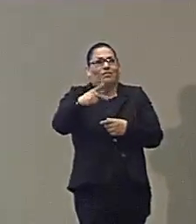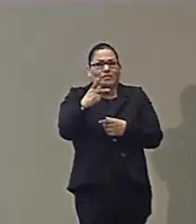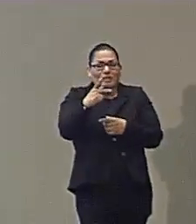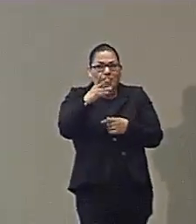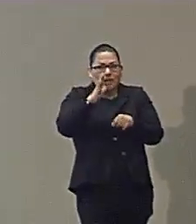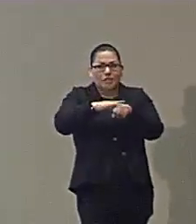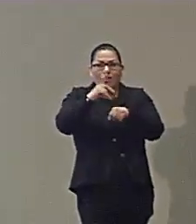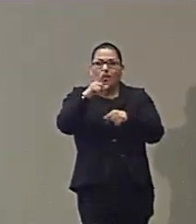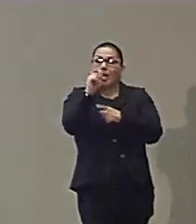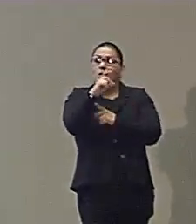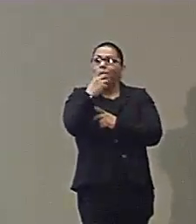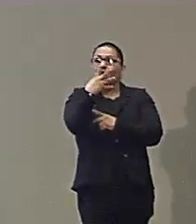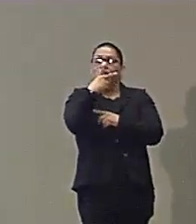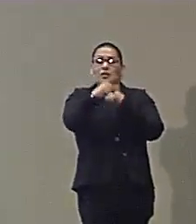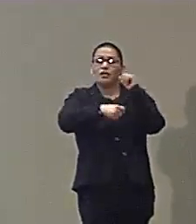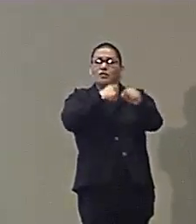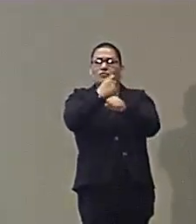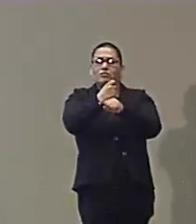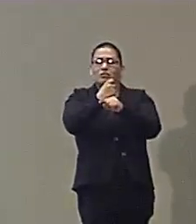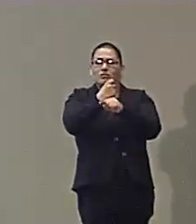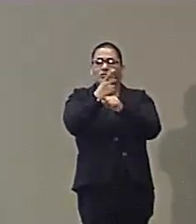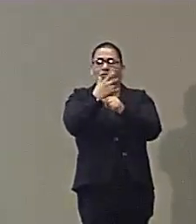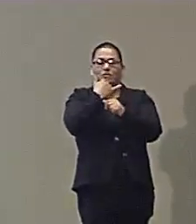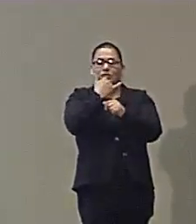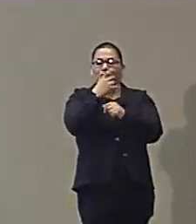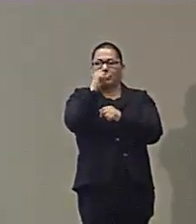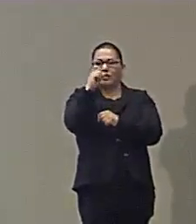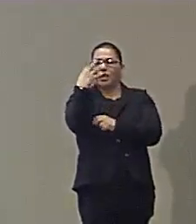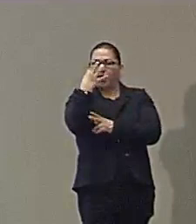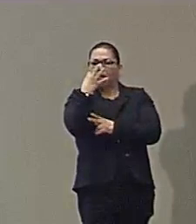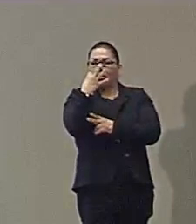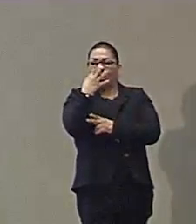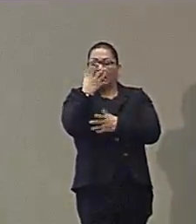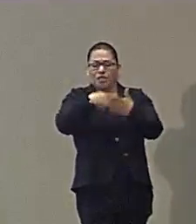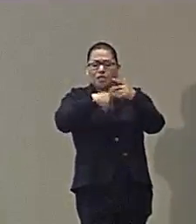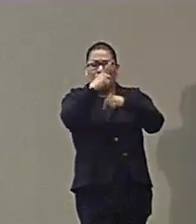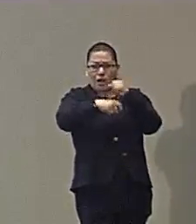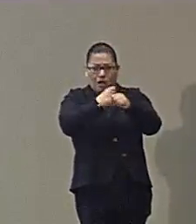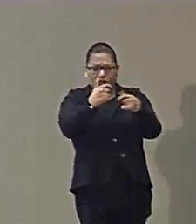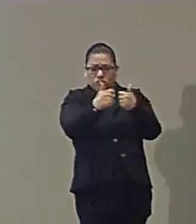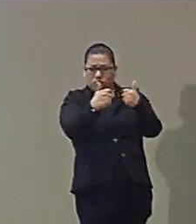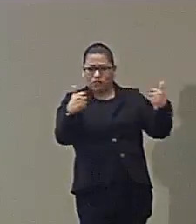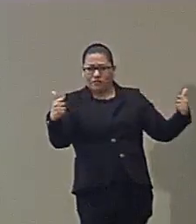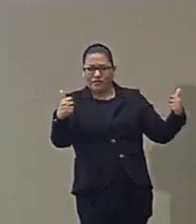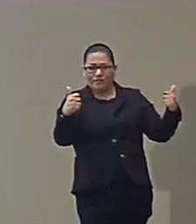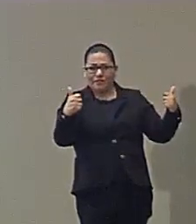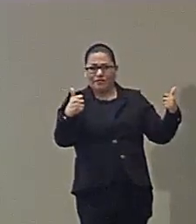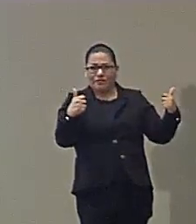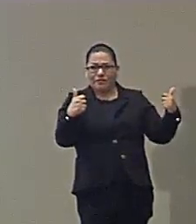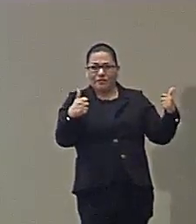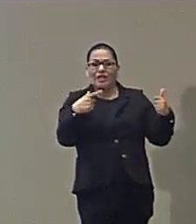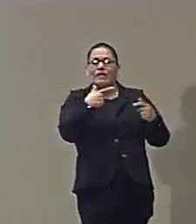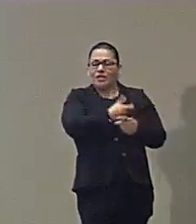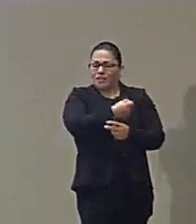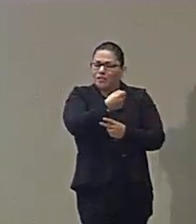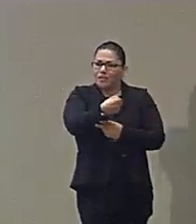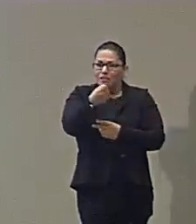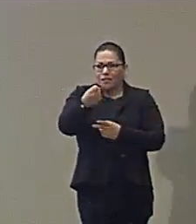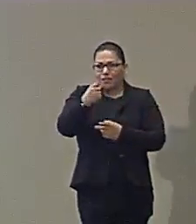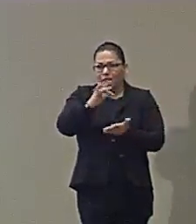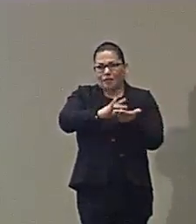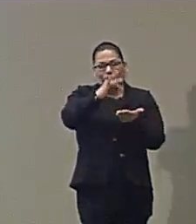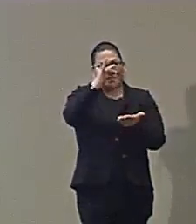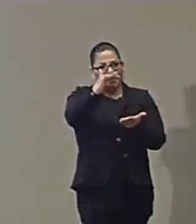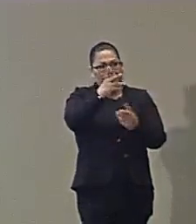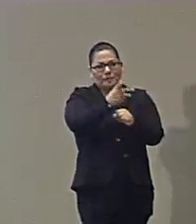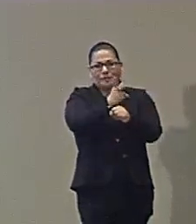no son más que 24 años 23 años los que nos separan de aquí entonces saludo con mucho gusto y agradecimiento por